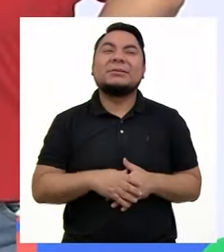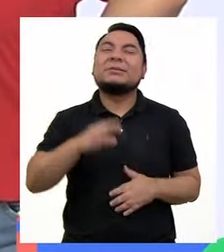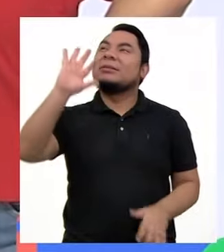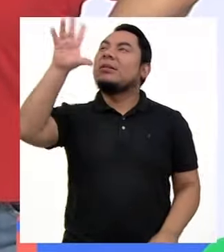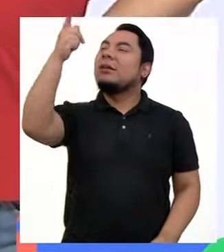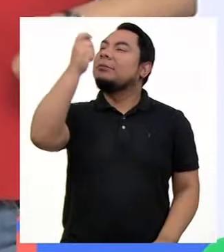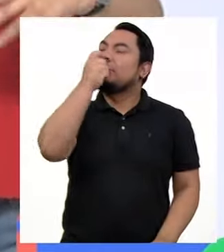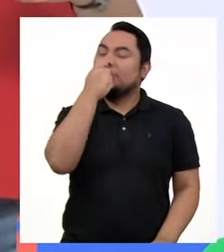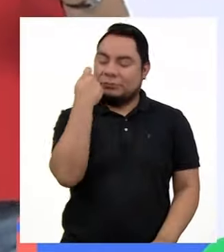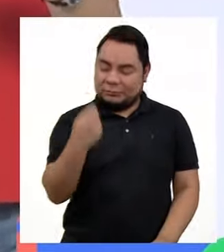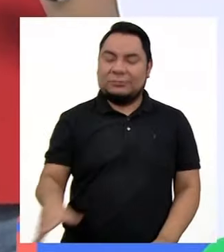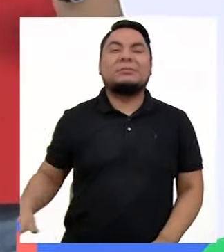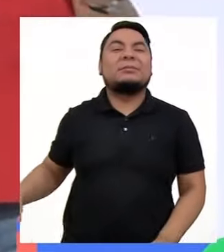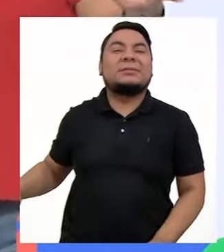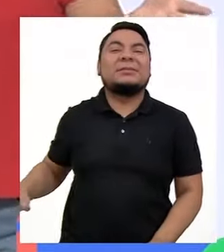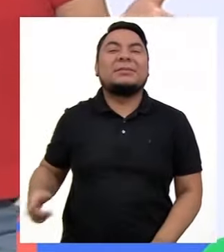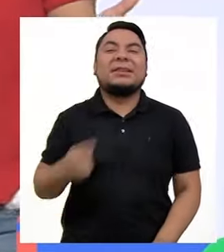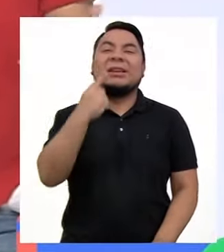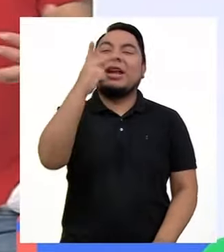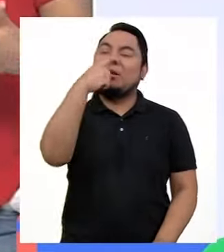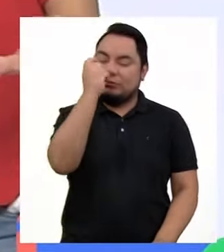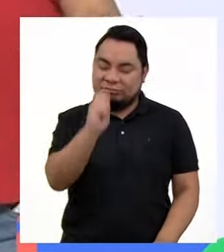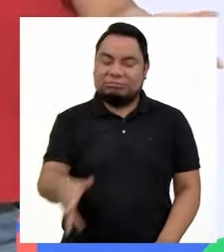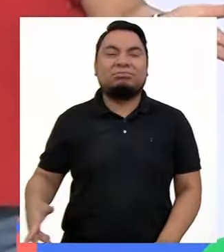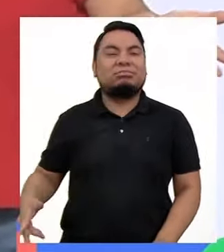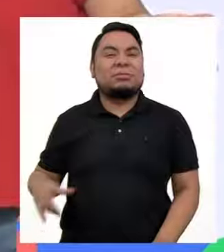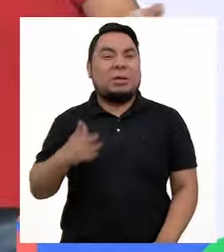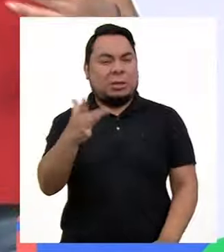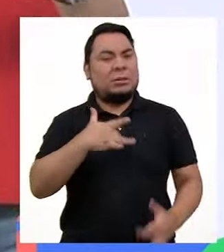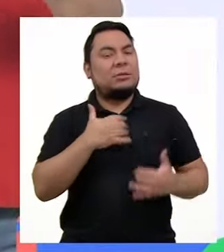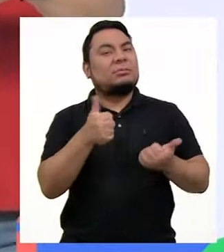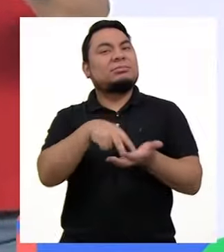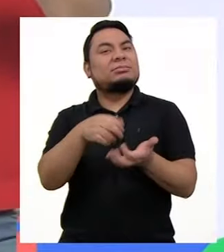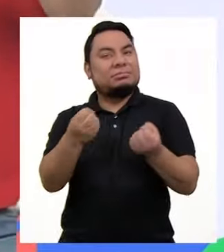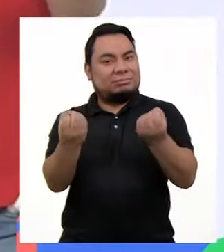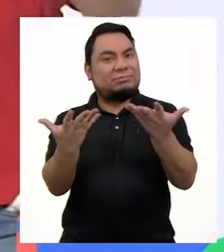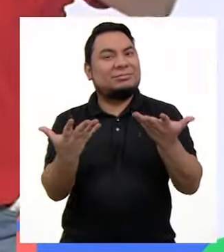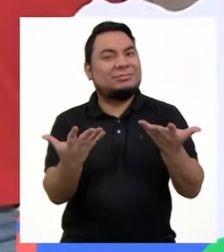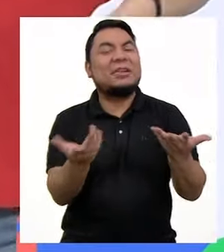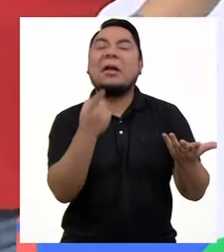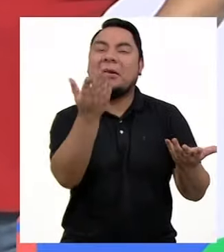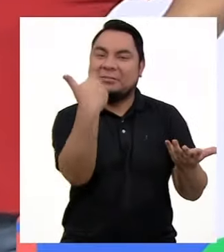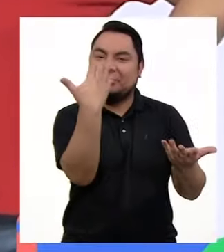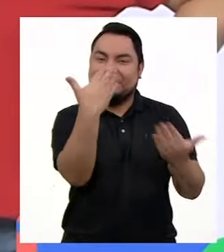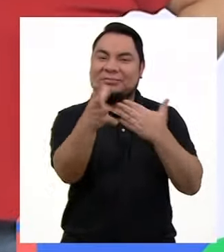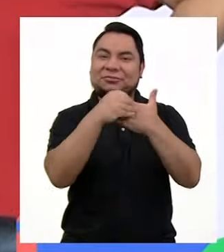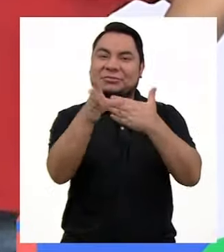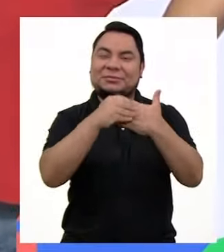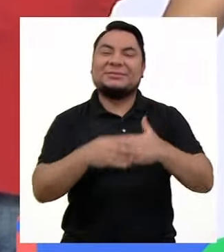Suelto la hoja. Pero que tenéis que hacerlo con mucha gracia. A ver, ahora háganlo conmigo.